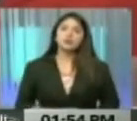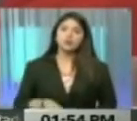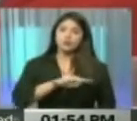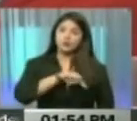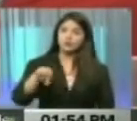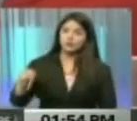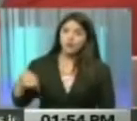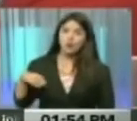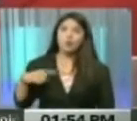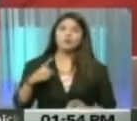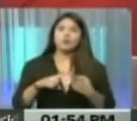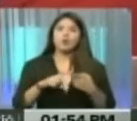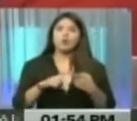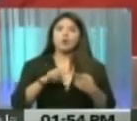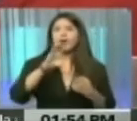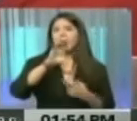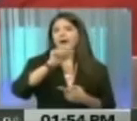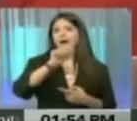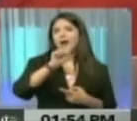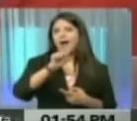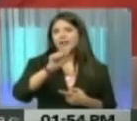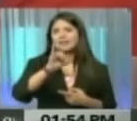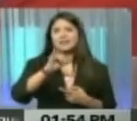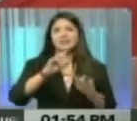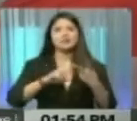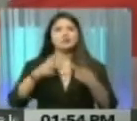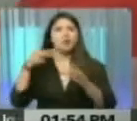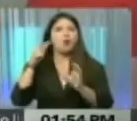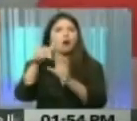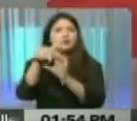Somos Castillito, somos Gasolina,